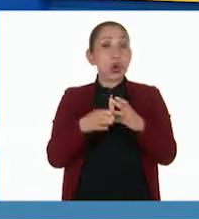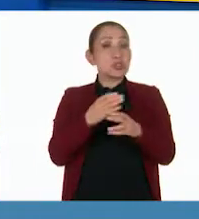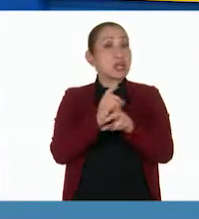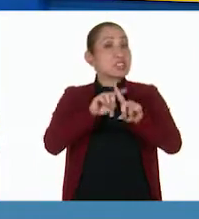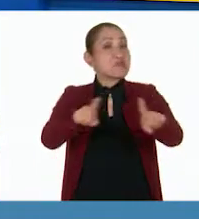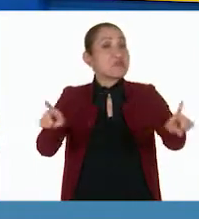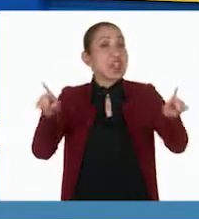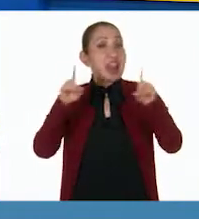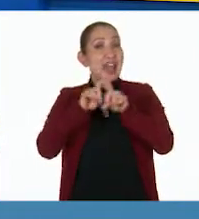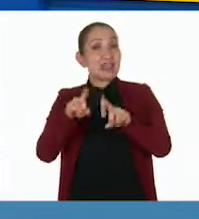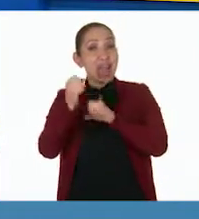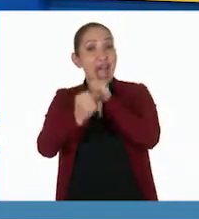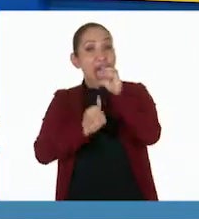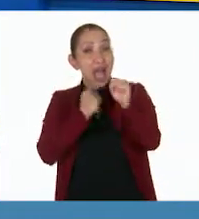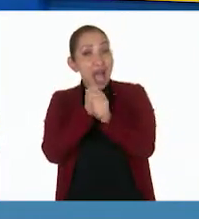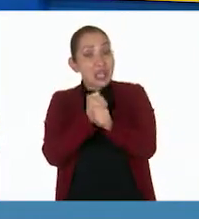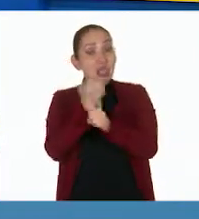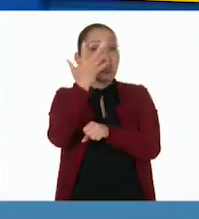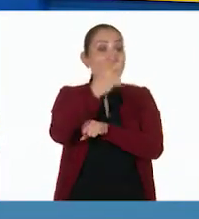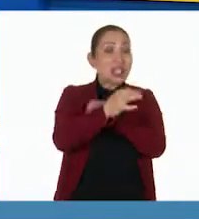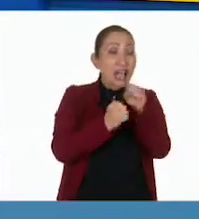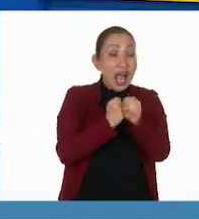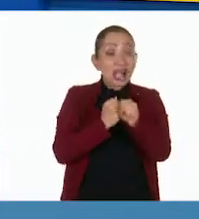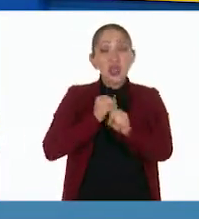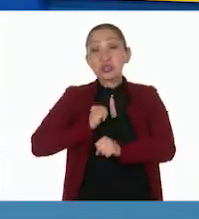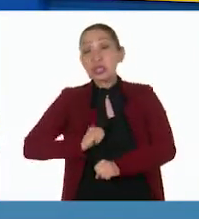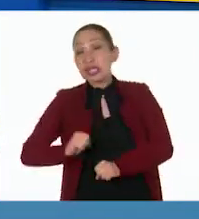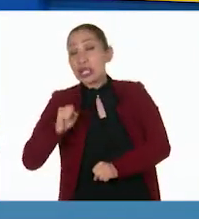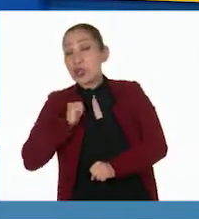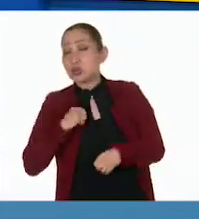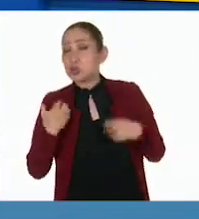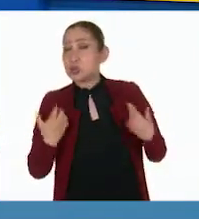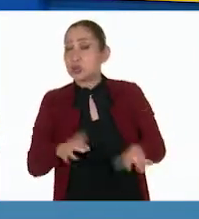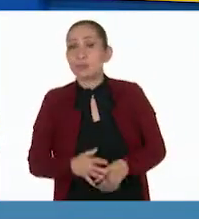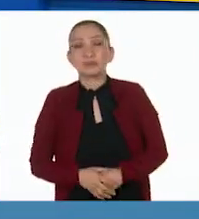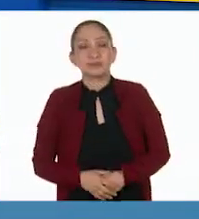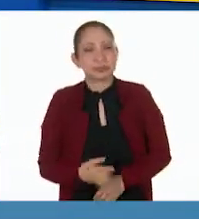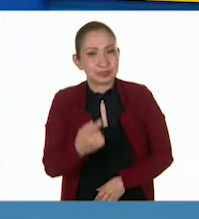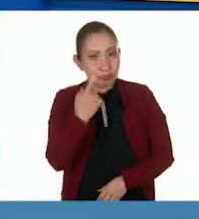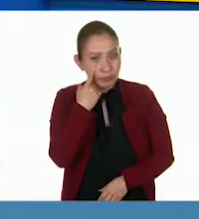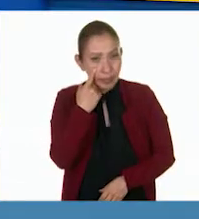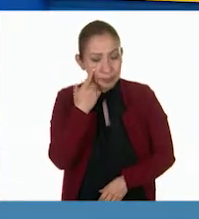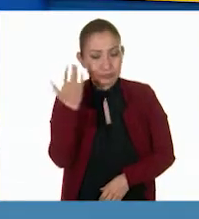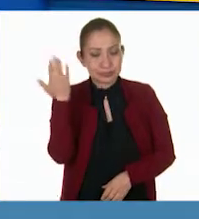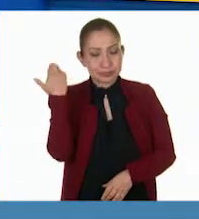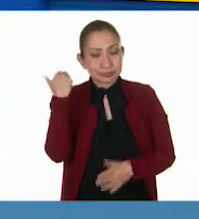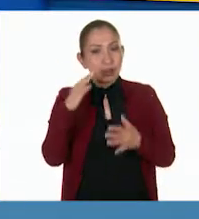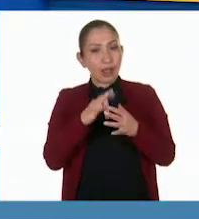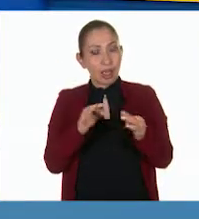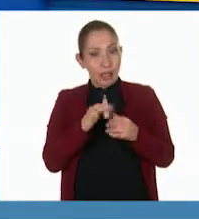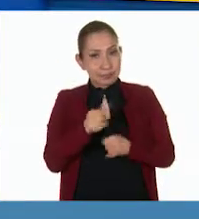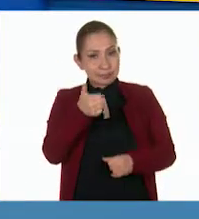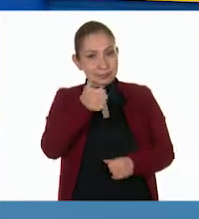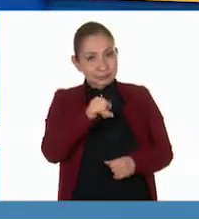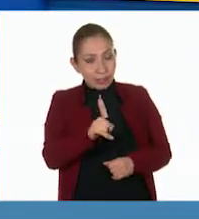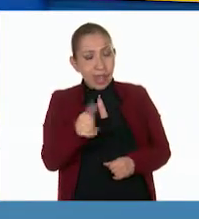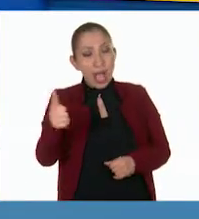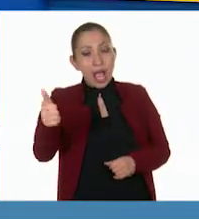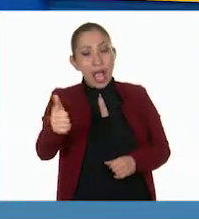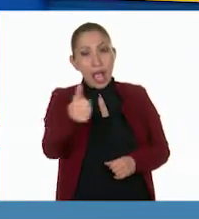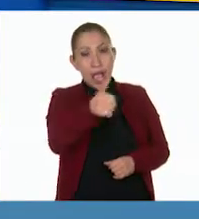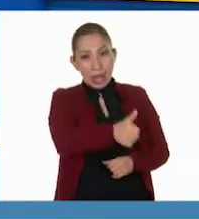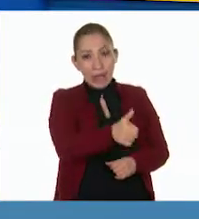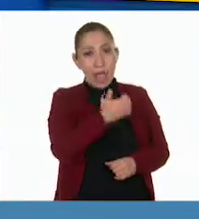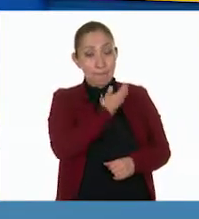en muchos años, décadas, siglos enteros. Bueno, pues como decíamos, de esta manera, cada uno de los